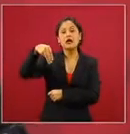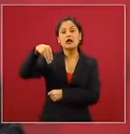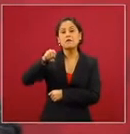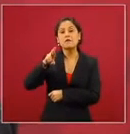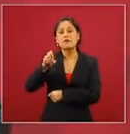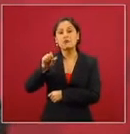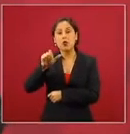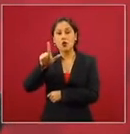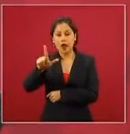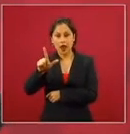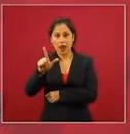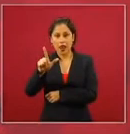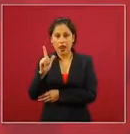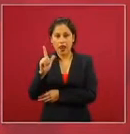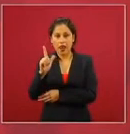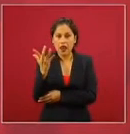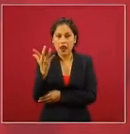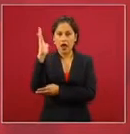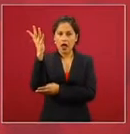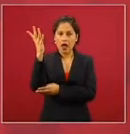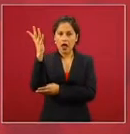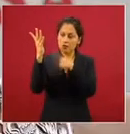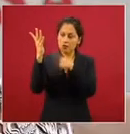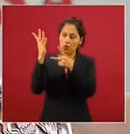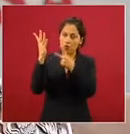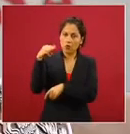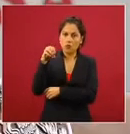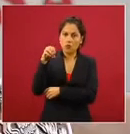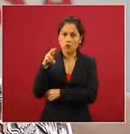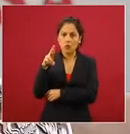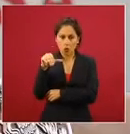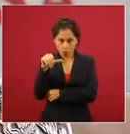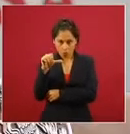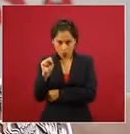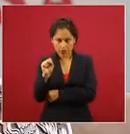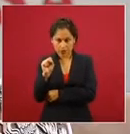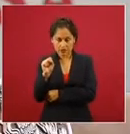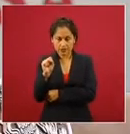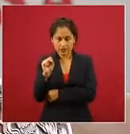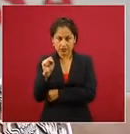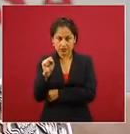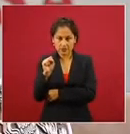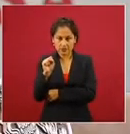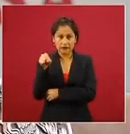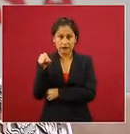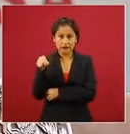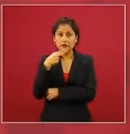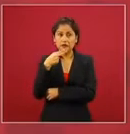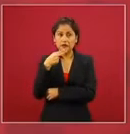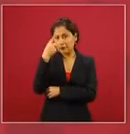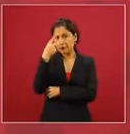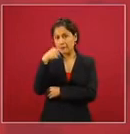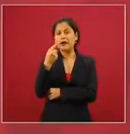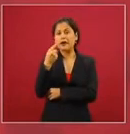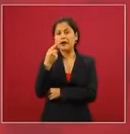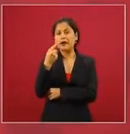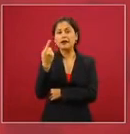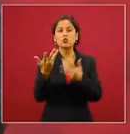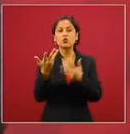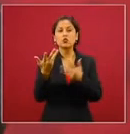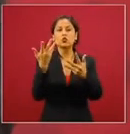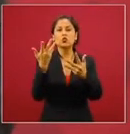da moras y sirve para bueno, sí, allá por Palenque.